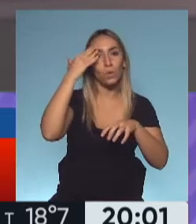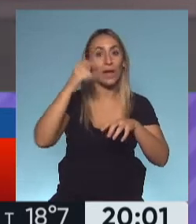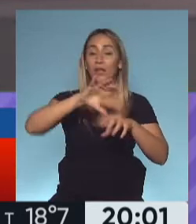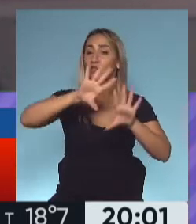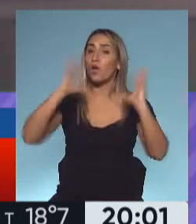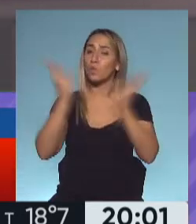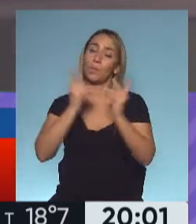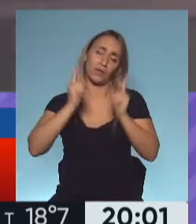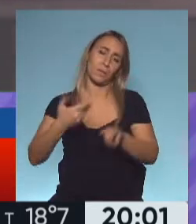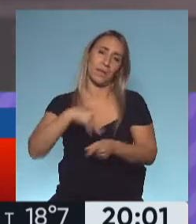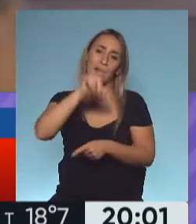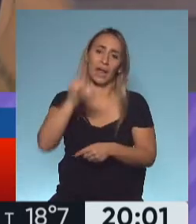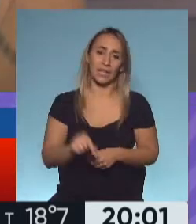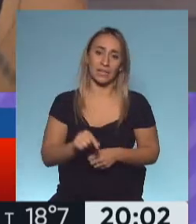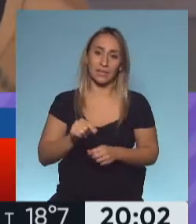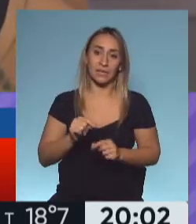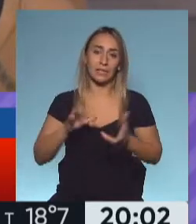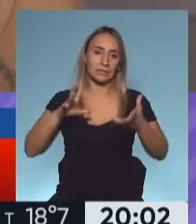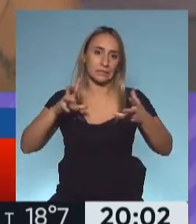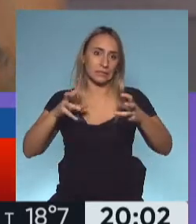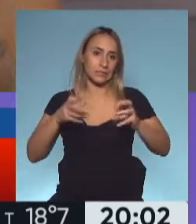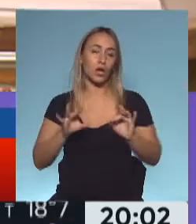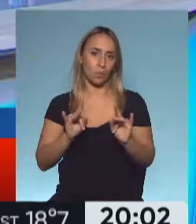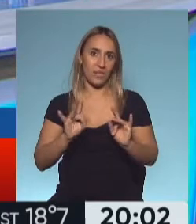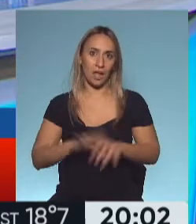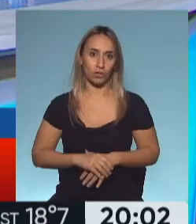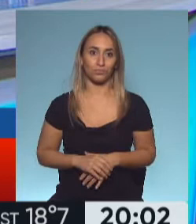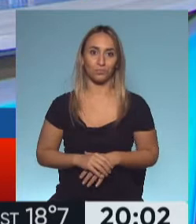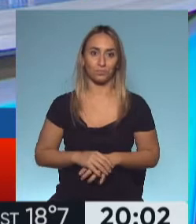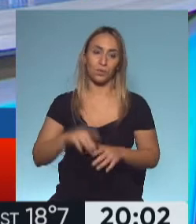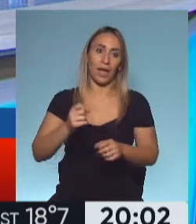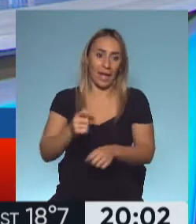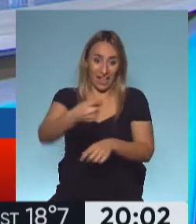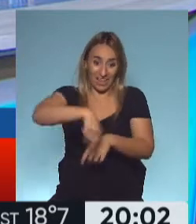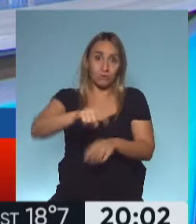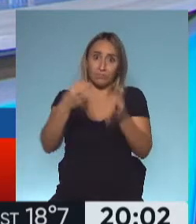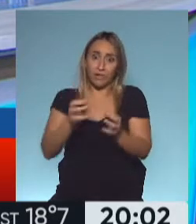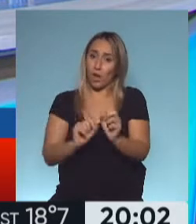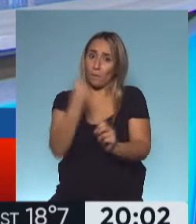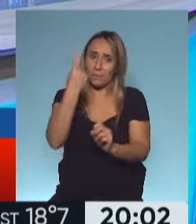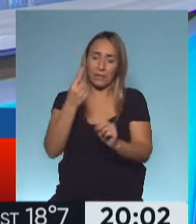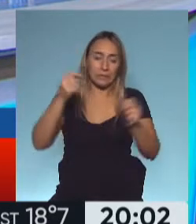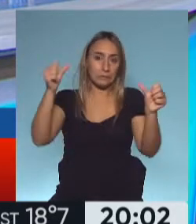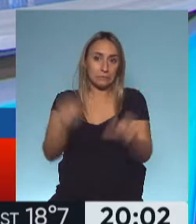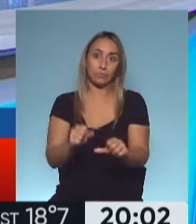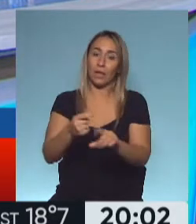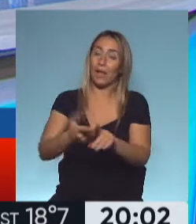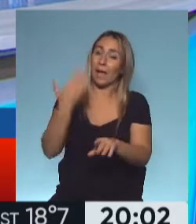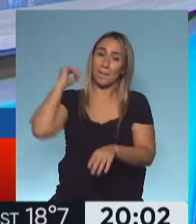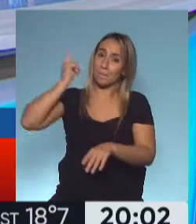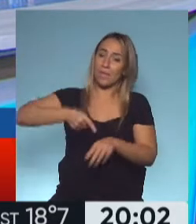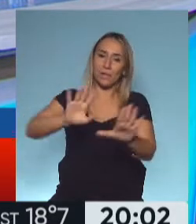en la Argentina, por supuesto, vienen teniendo una situación más compleja. Los primeros damnificados porque ahí han sido los primeros cierres. Vamos a una segunda pregunta. Está